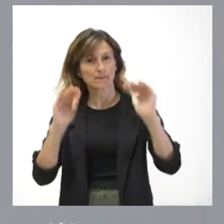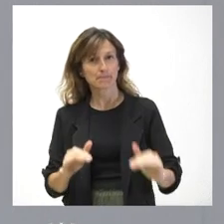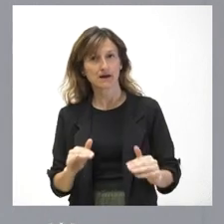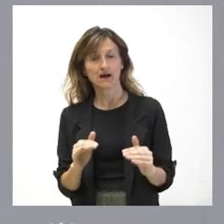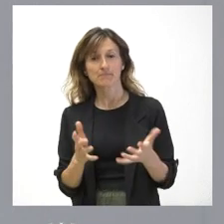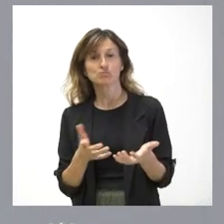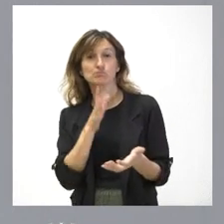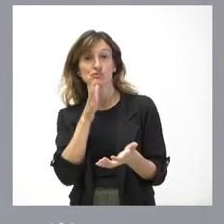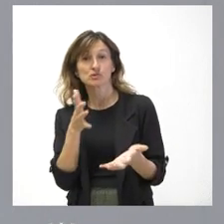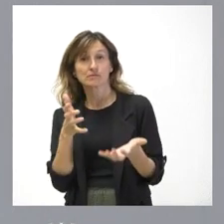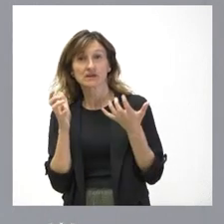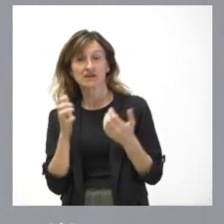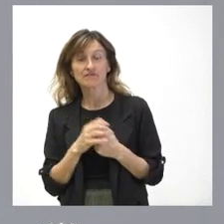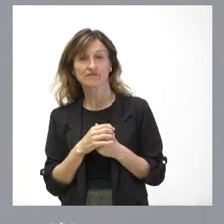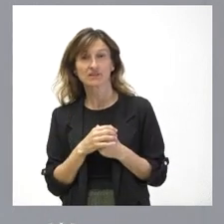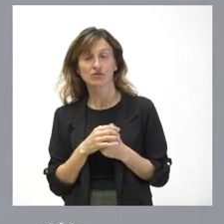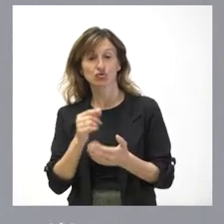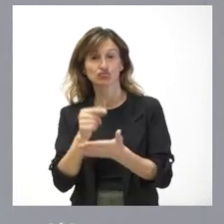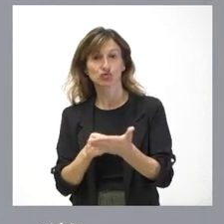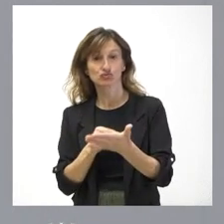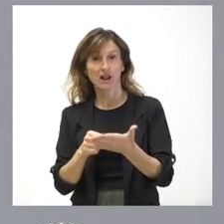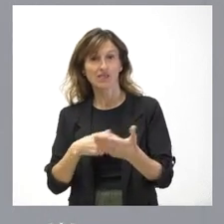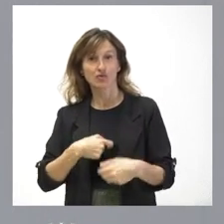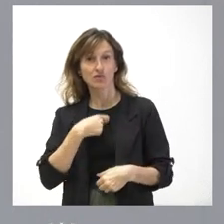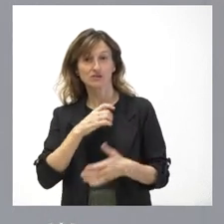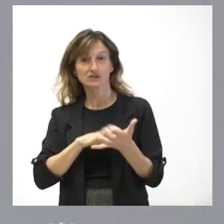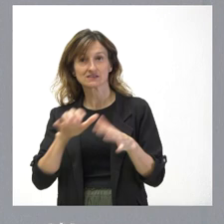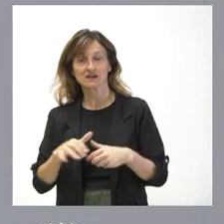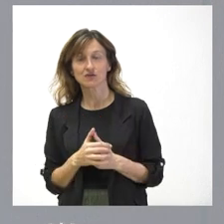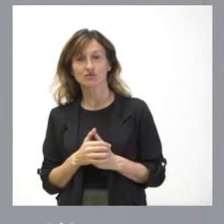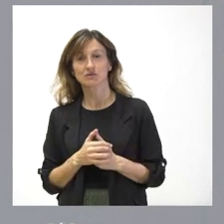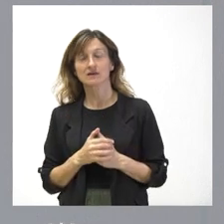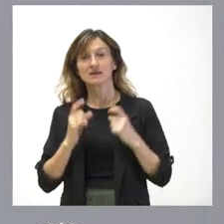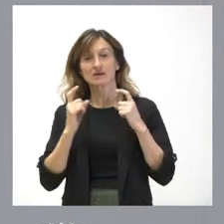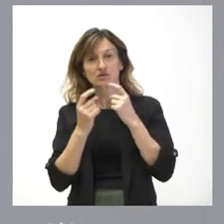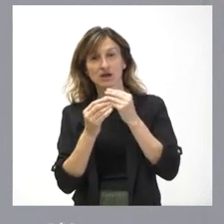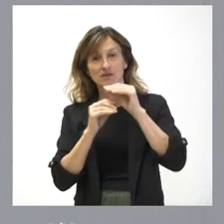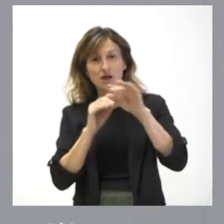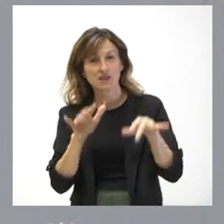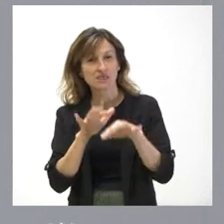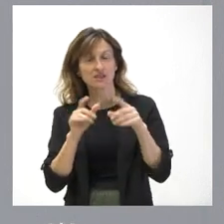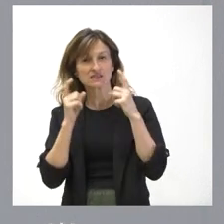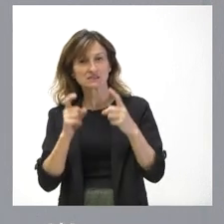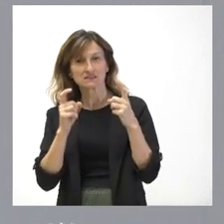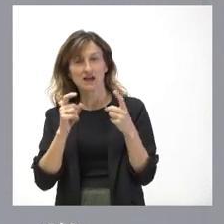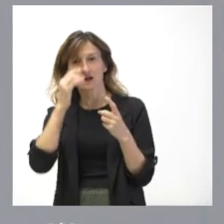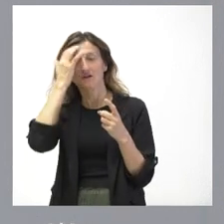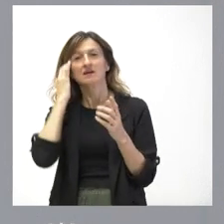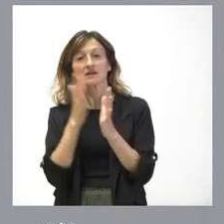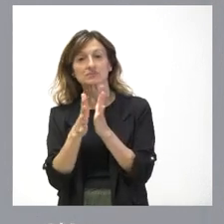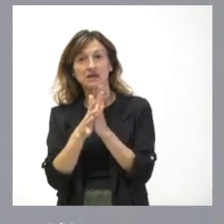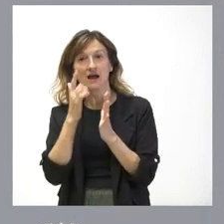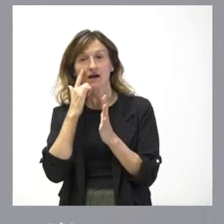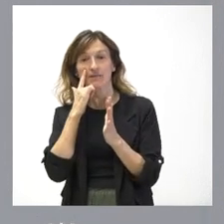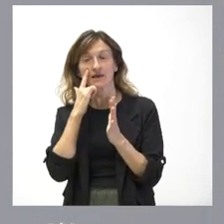beneficiarían pues la totalidad de los ciudadanos de Castilla de León haremos el esfuerzo por intentar les convencer y veremos a ver si esta alianza